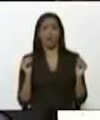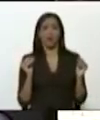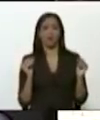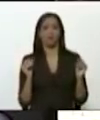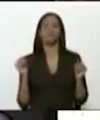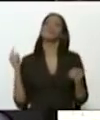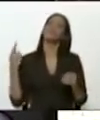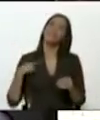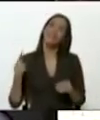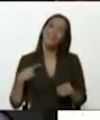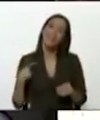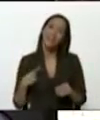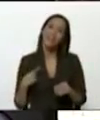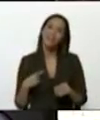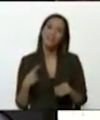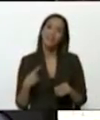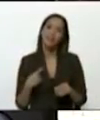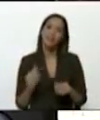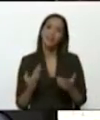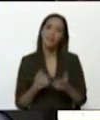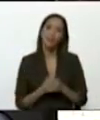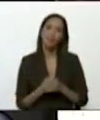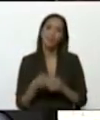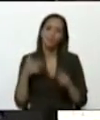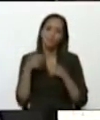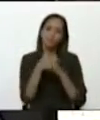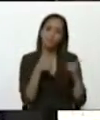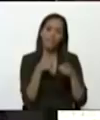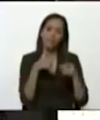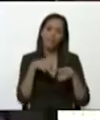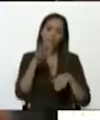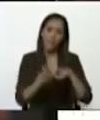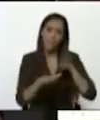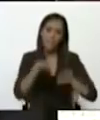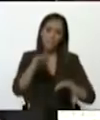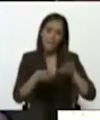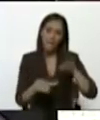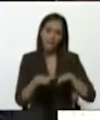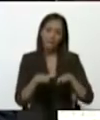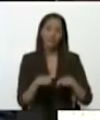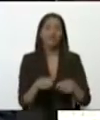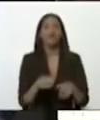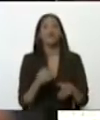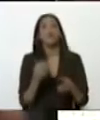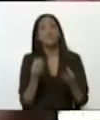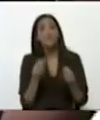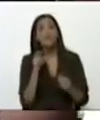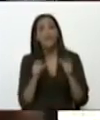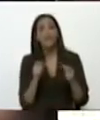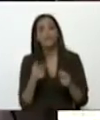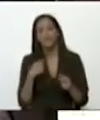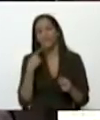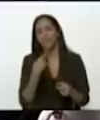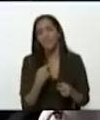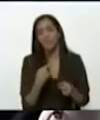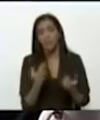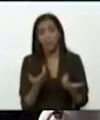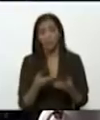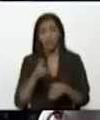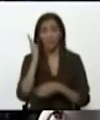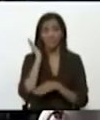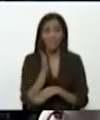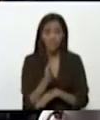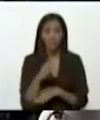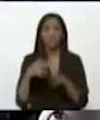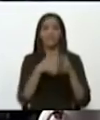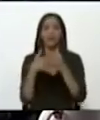tenían un tiro en la pata. Mucha gente, yo se los tengo que decir, mucha gente cuando la sanciona a Estados